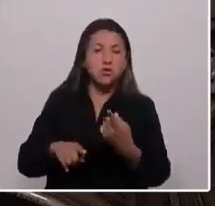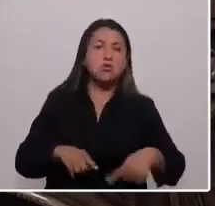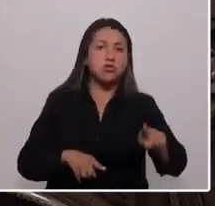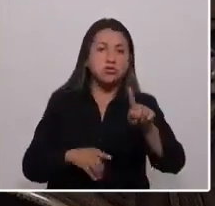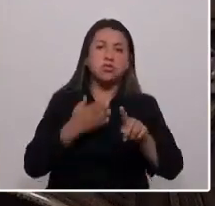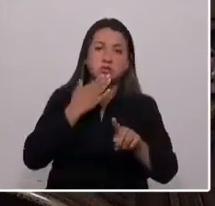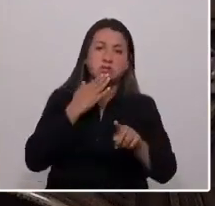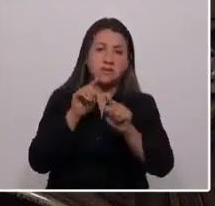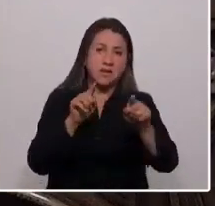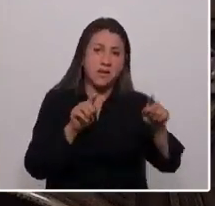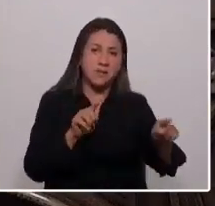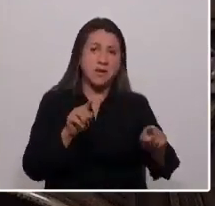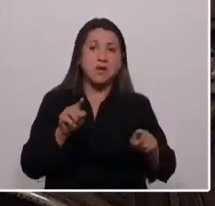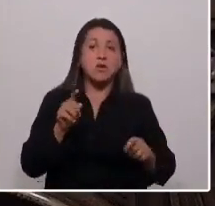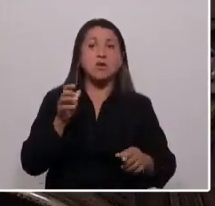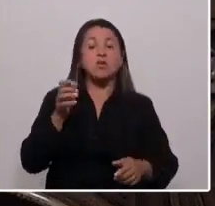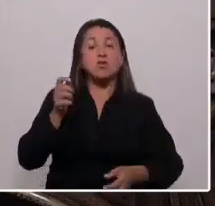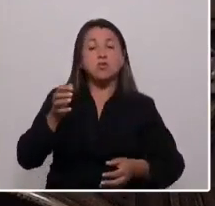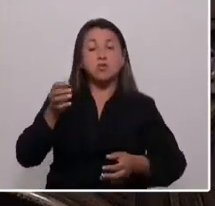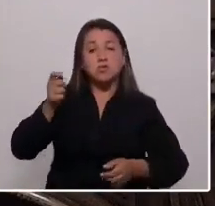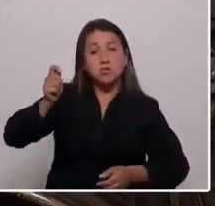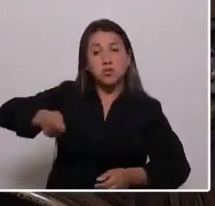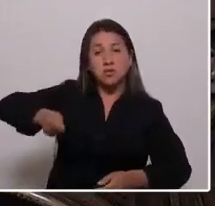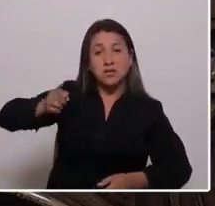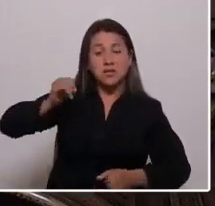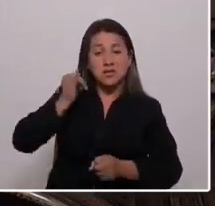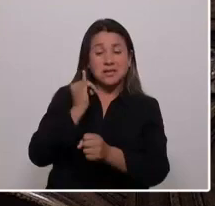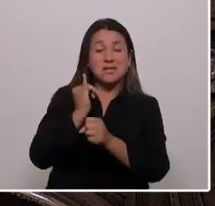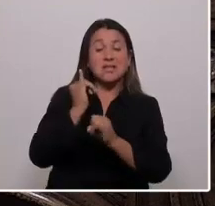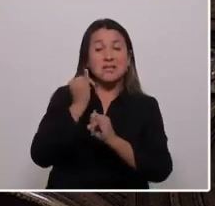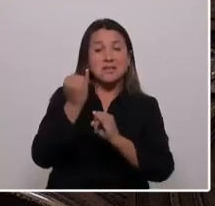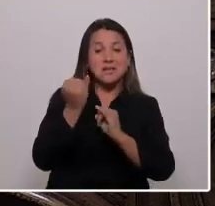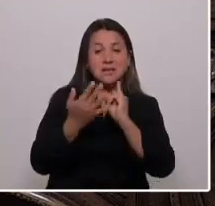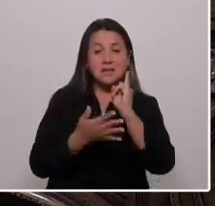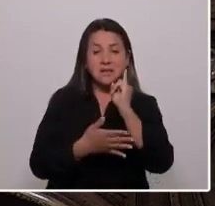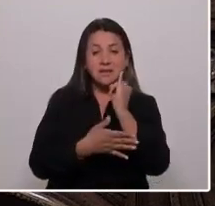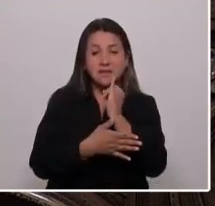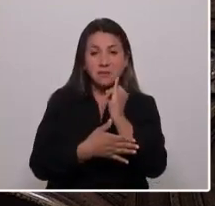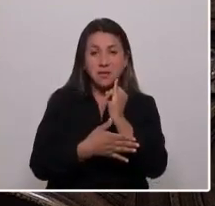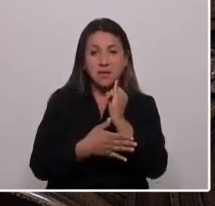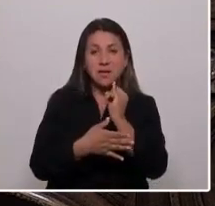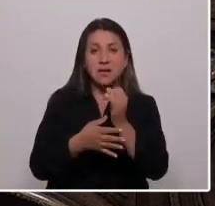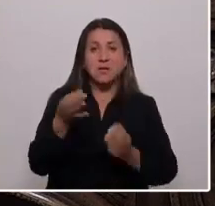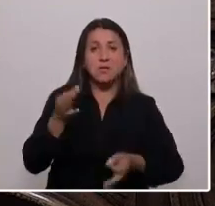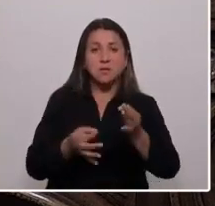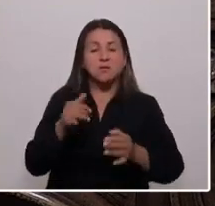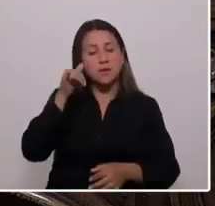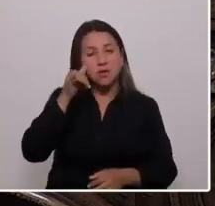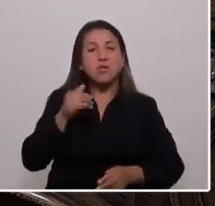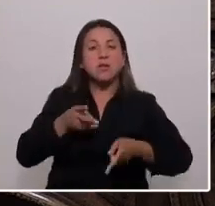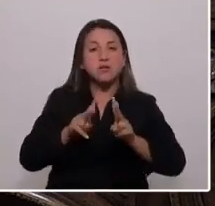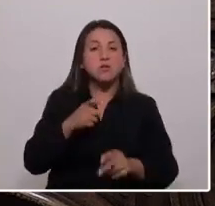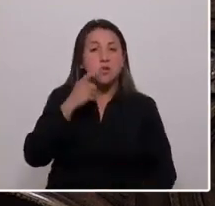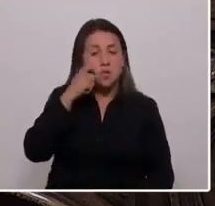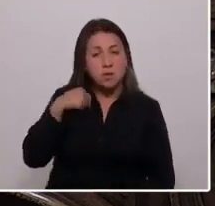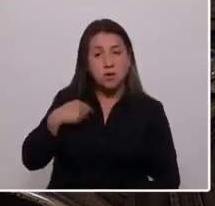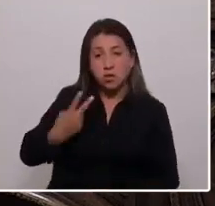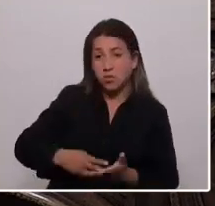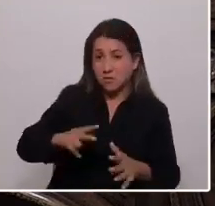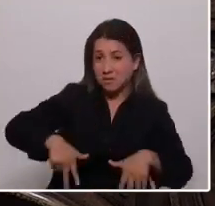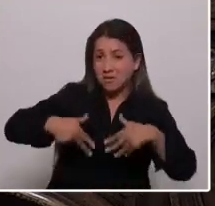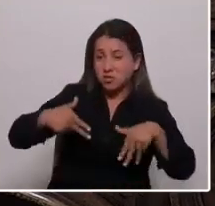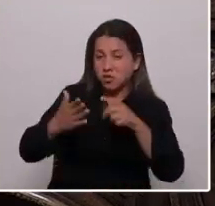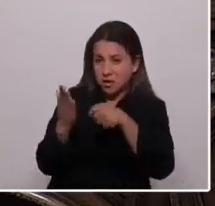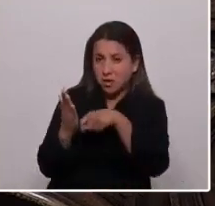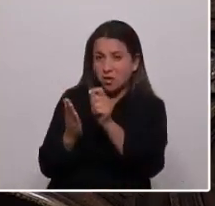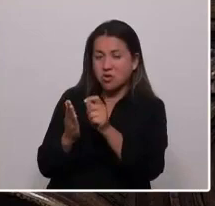Corte Interamericana de Justicia, de Derechos Humanos. En una sentencia de 2018 reconoce que el Estado tiene el